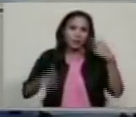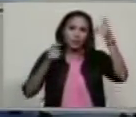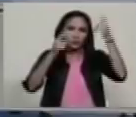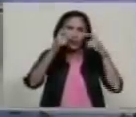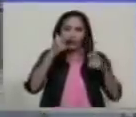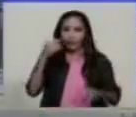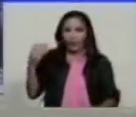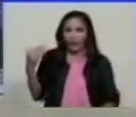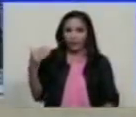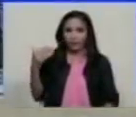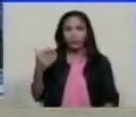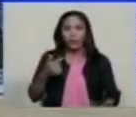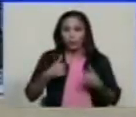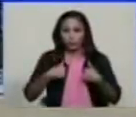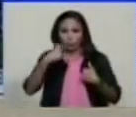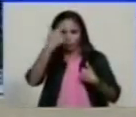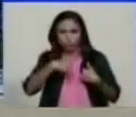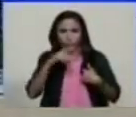canciller,